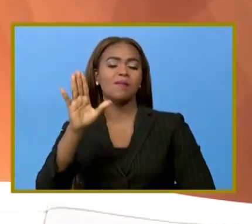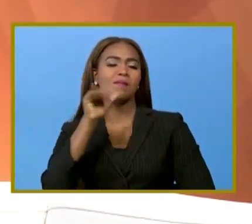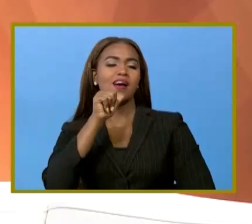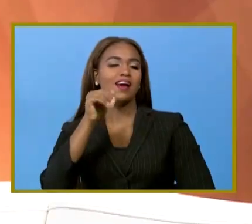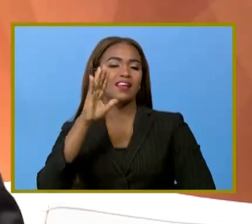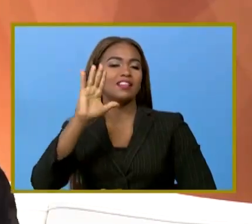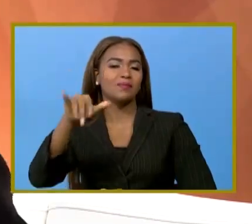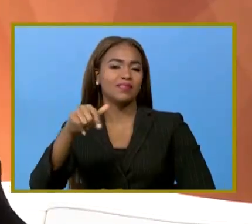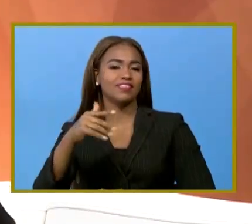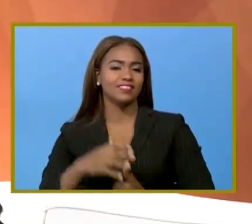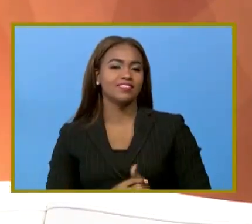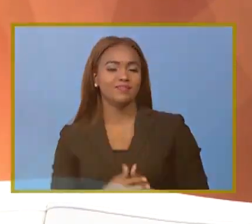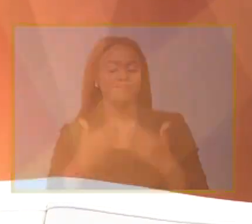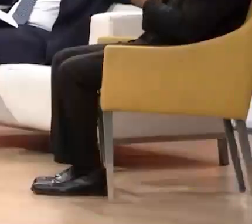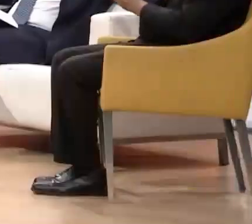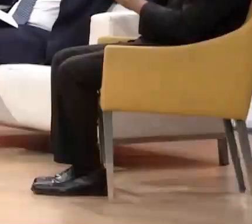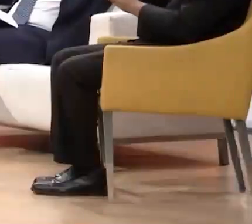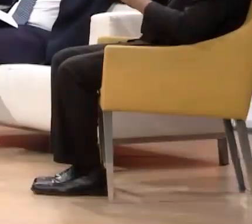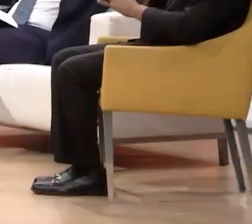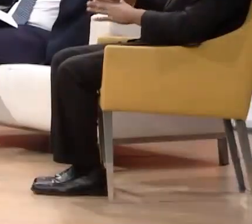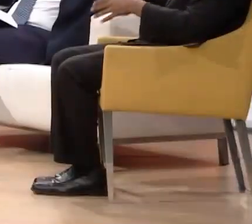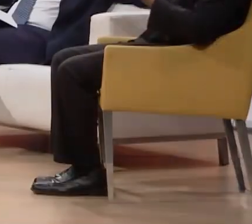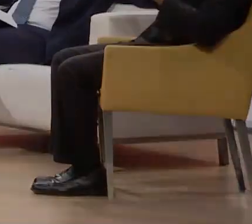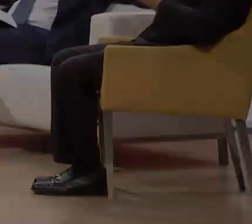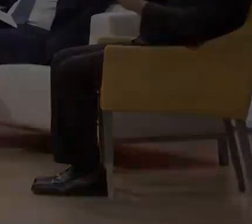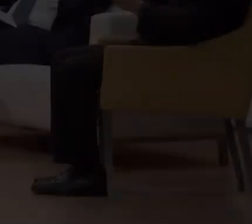gracias. Gracias. Muchas gracias por venir. Bueno, Dios les bendiga. Celebren su día. Gracias.